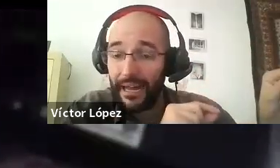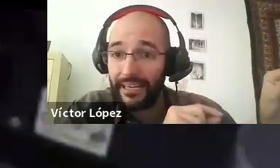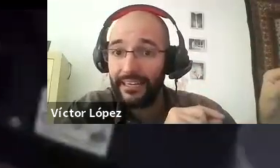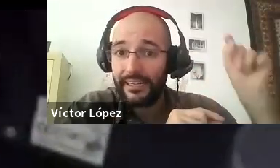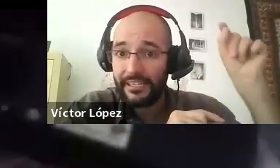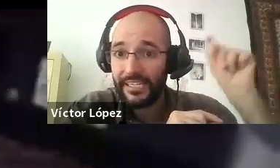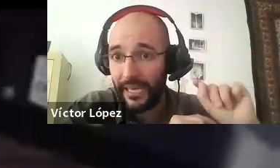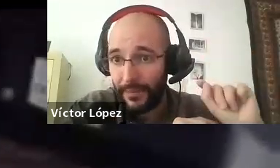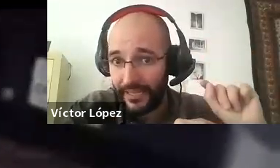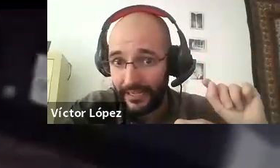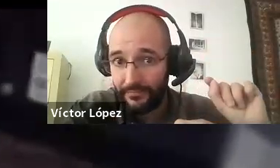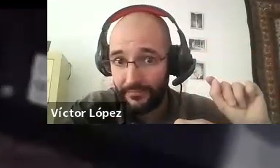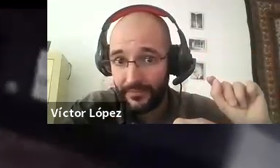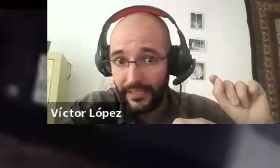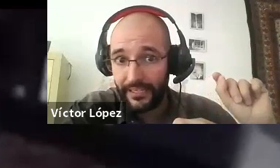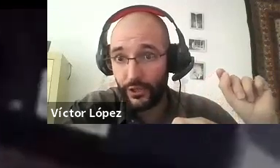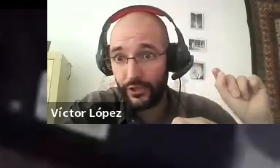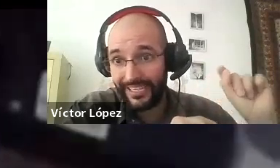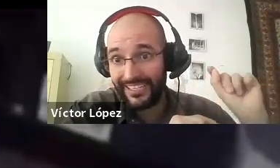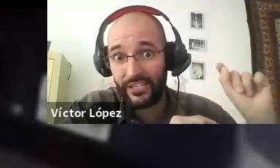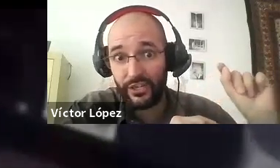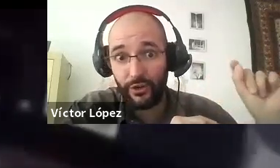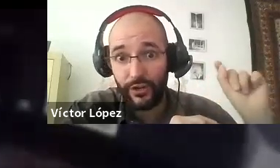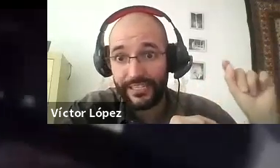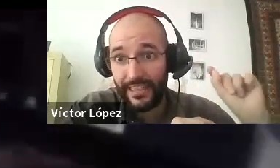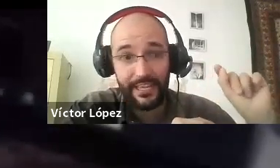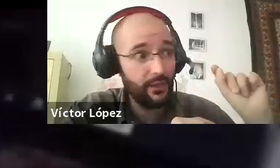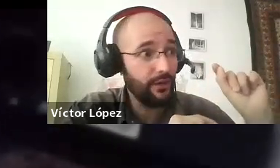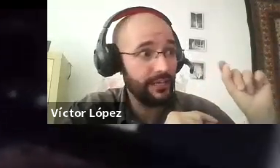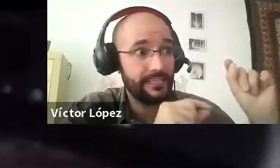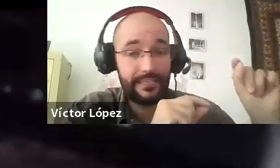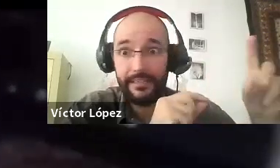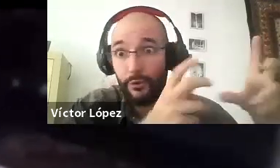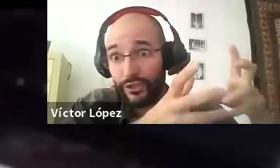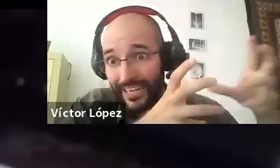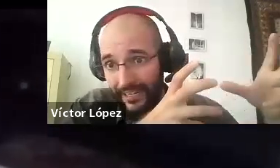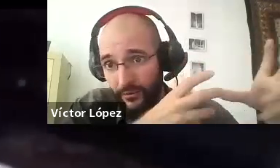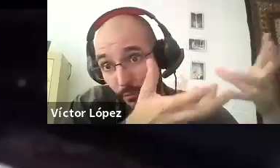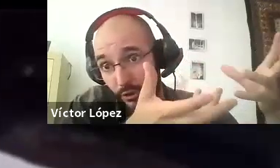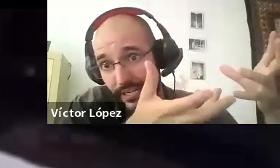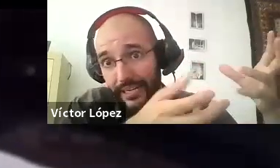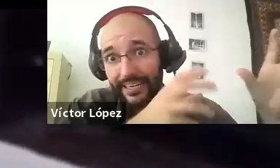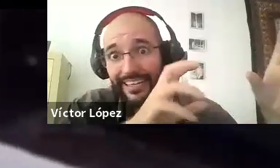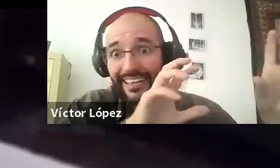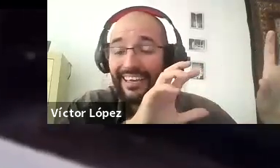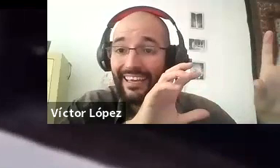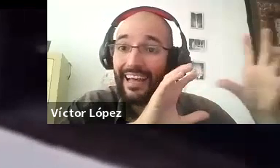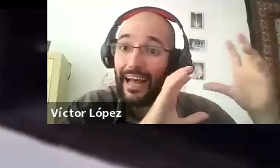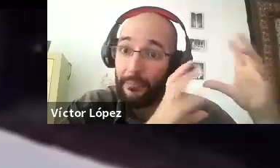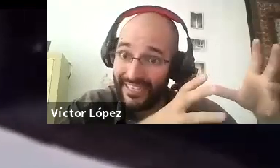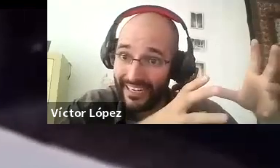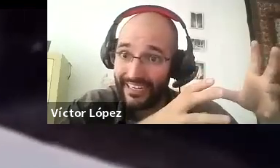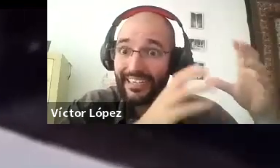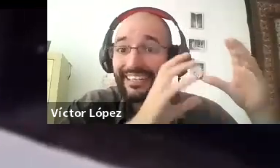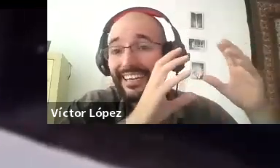el imán, sí que pita. Y entonces este chico lo que está haciendo es demostrar o mostrar que,